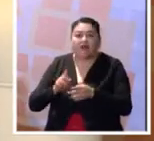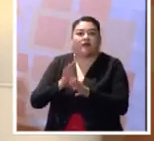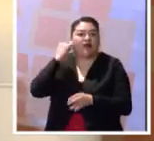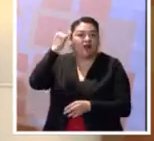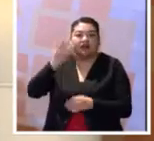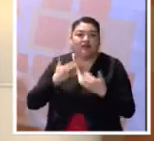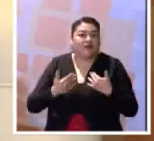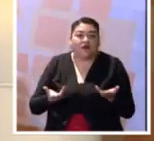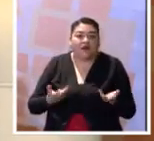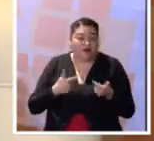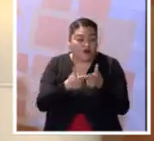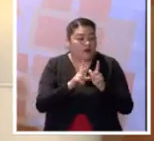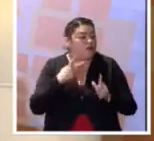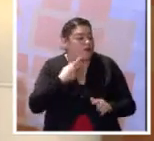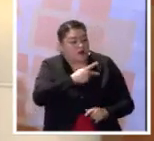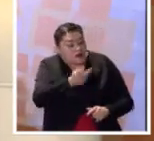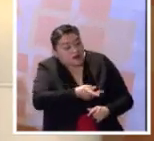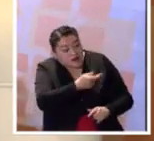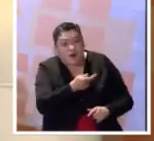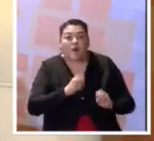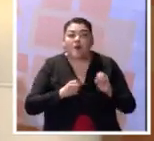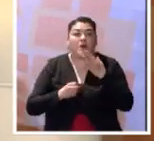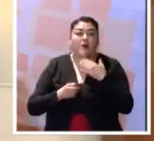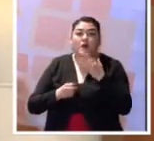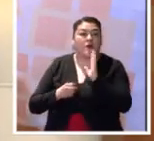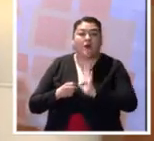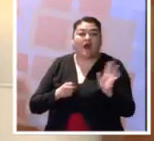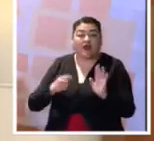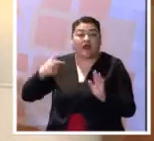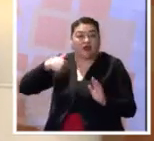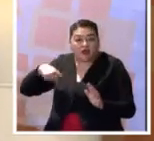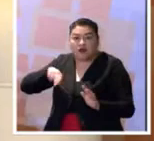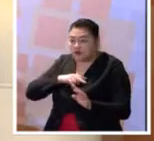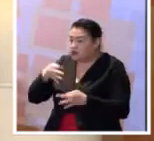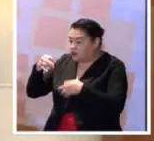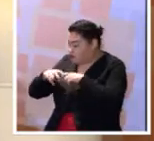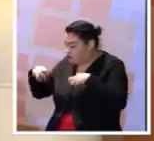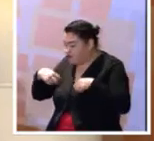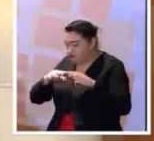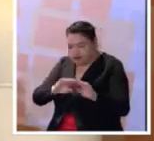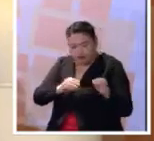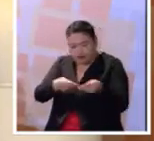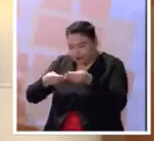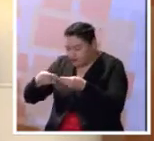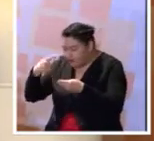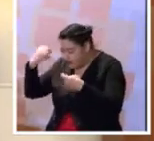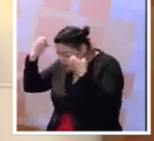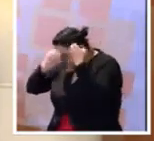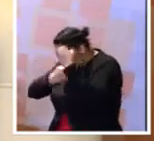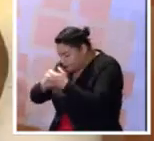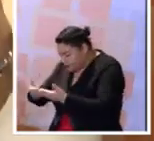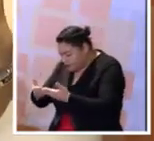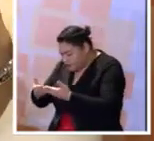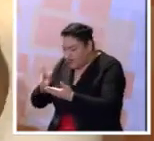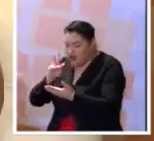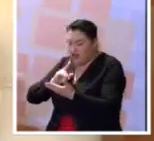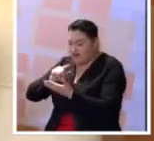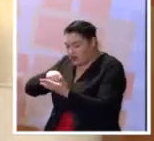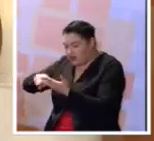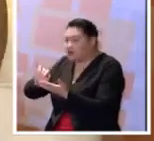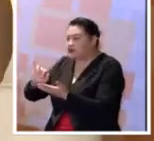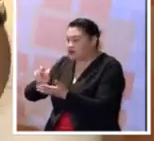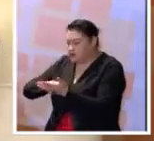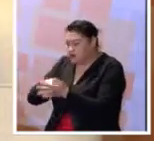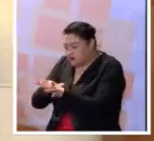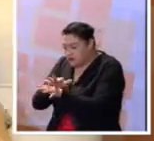se les consultó a los partidos políticos y nosotros ya teníamos la revisión. En revisión, decíamos, a ver, sí hay necesidad de hacer ajustes,